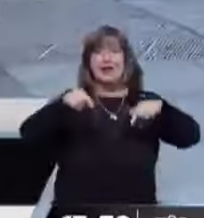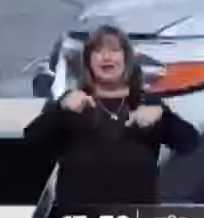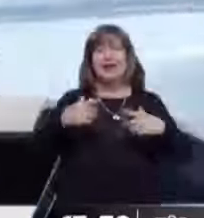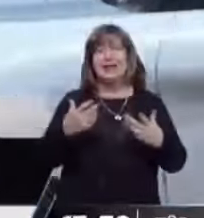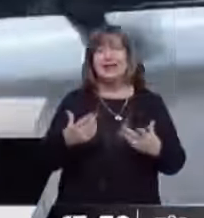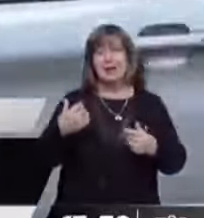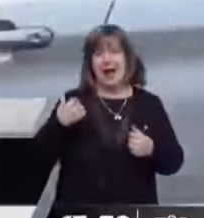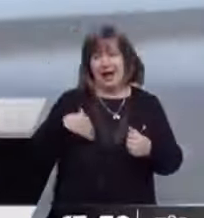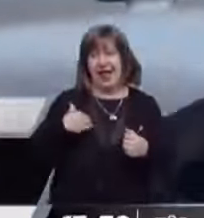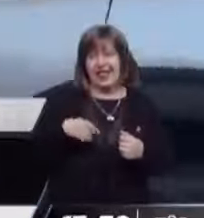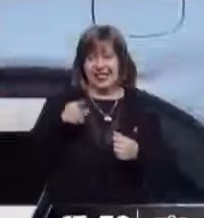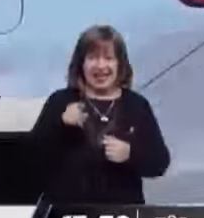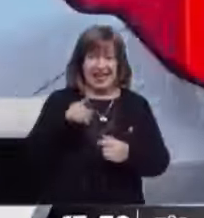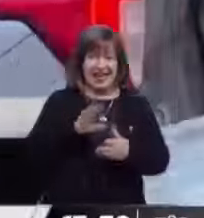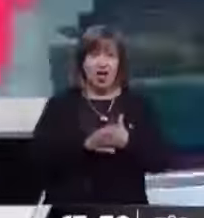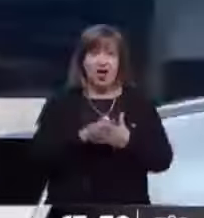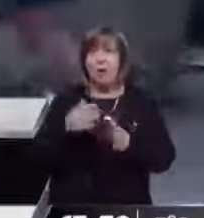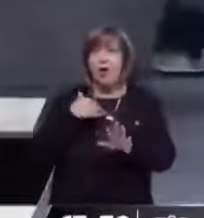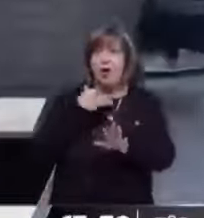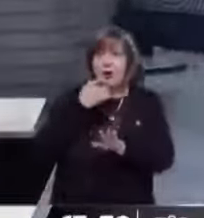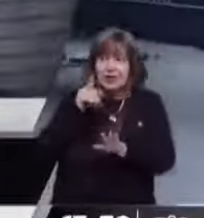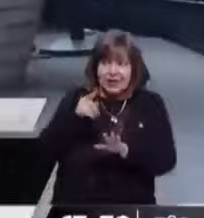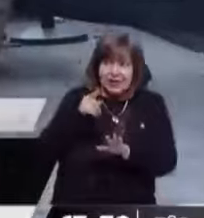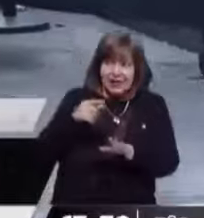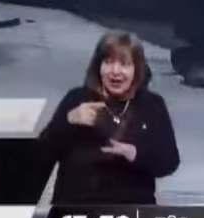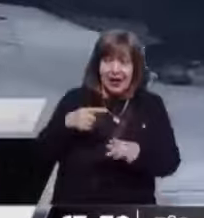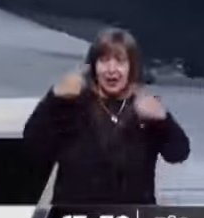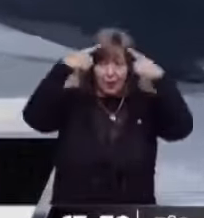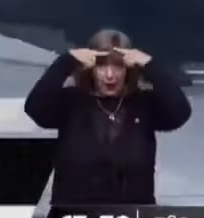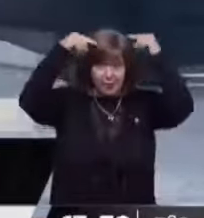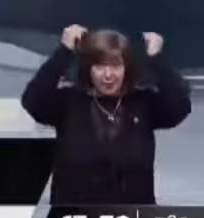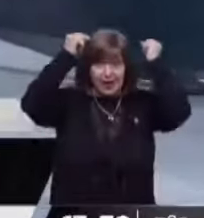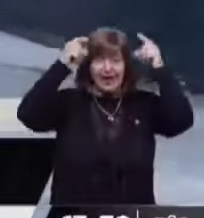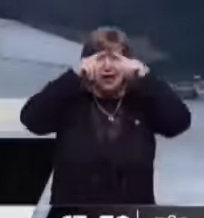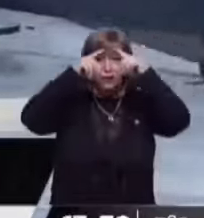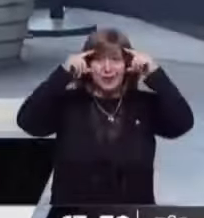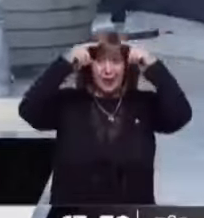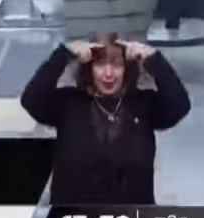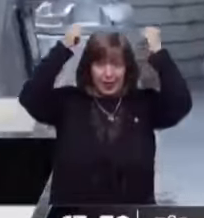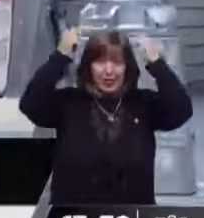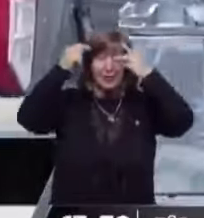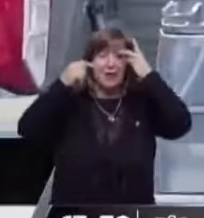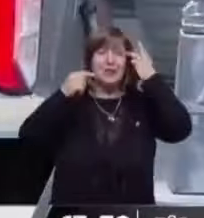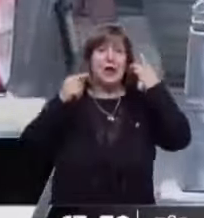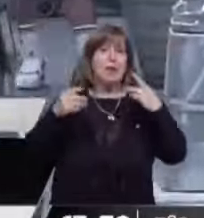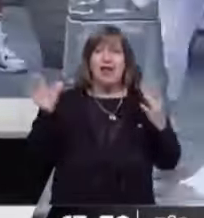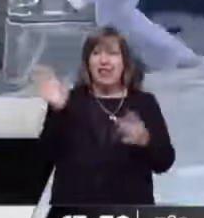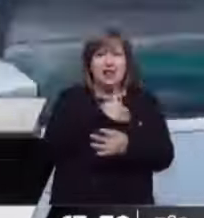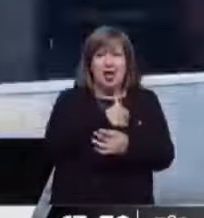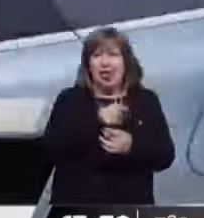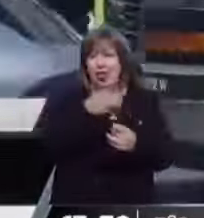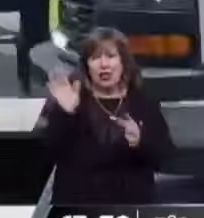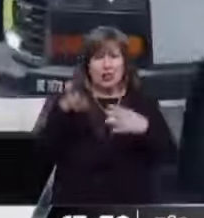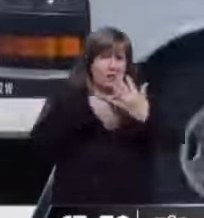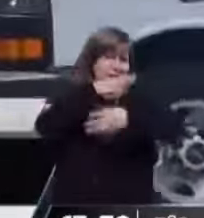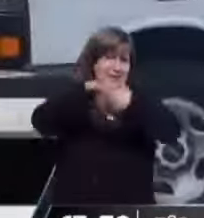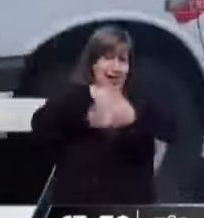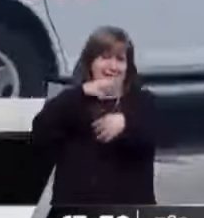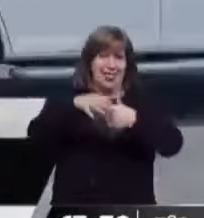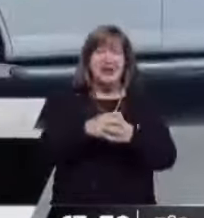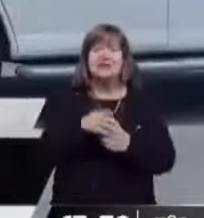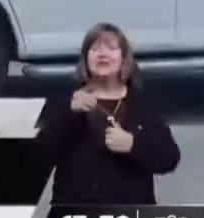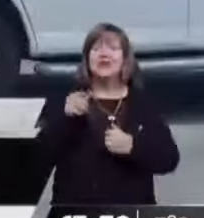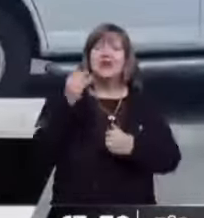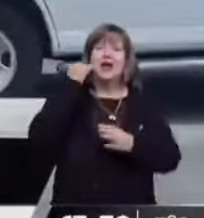que es argentino, además. No sé si este es el Batman argentino. Claro. Después, si querés, lo vamos a ver. Pero te digo, hay de todo acá. Y este lugar,